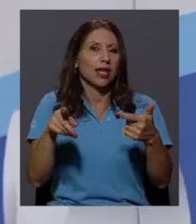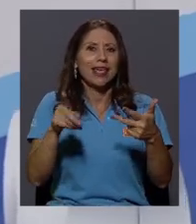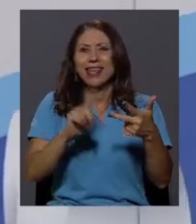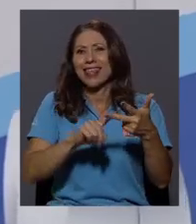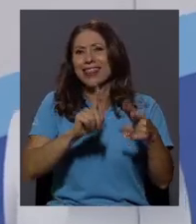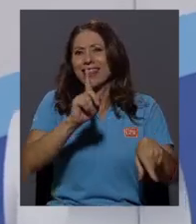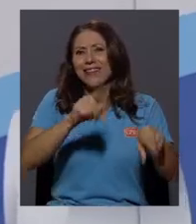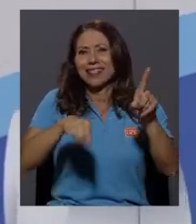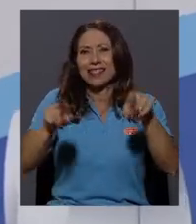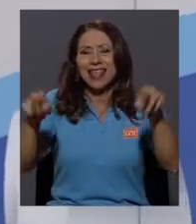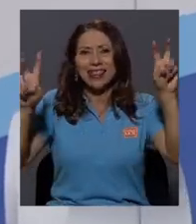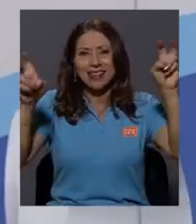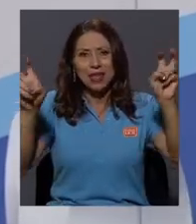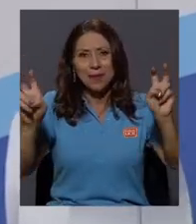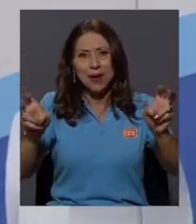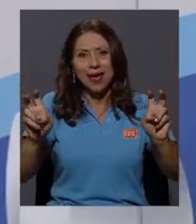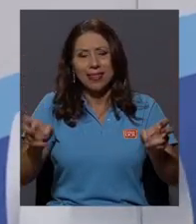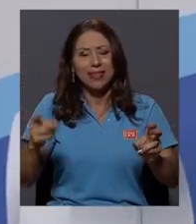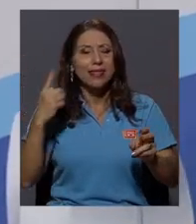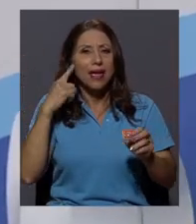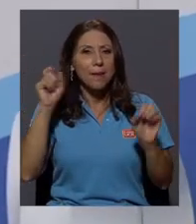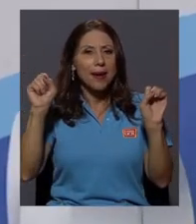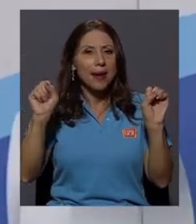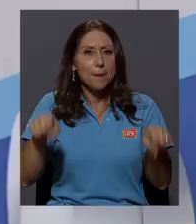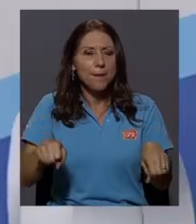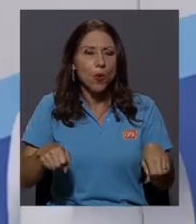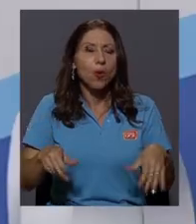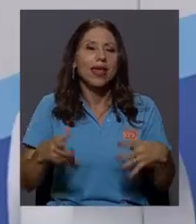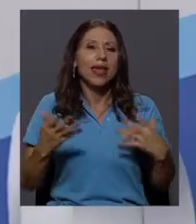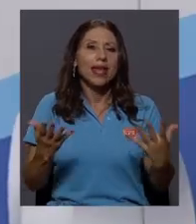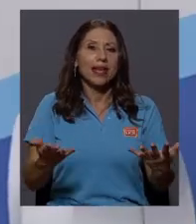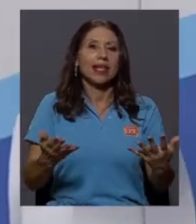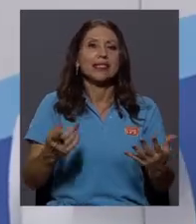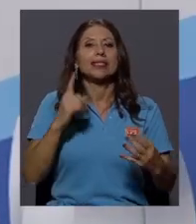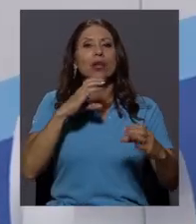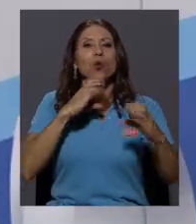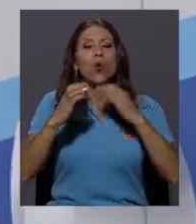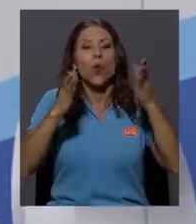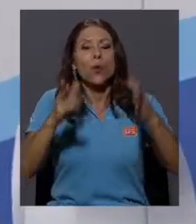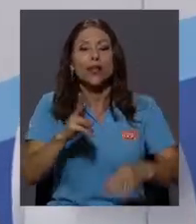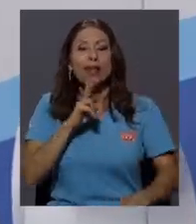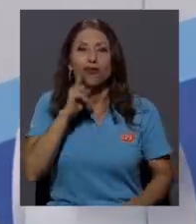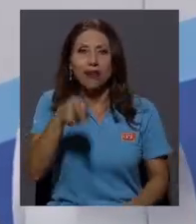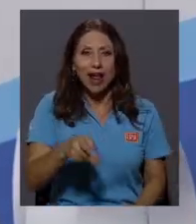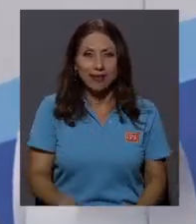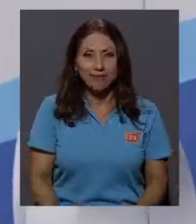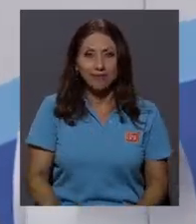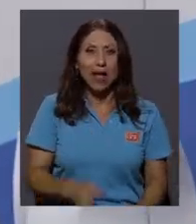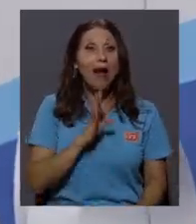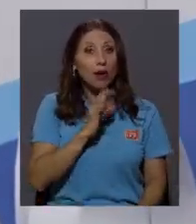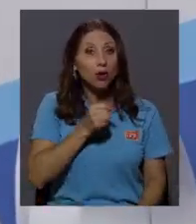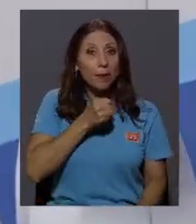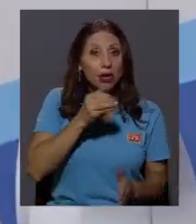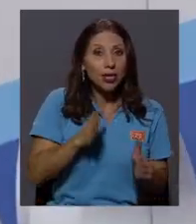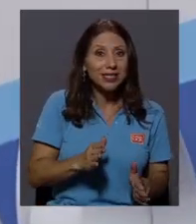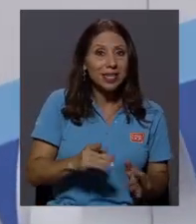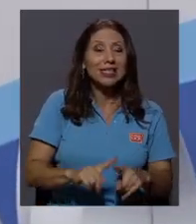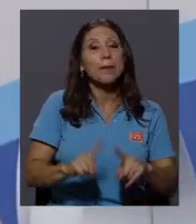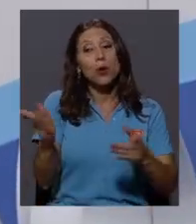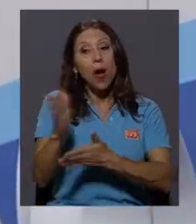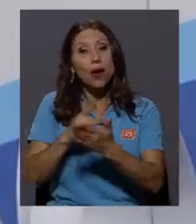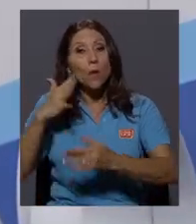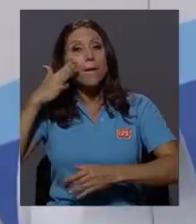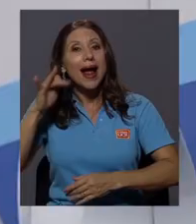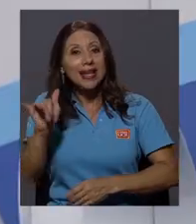diversidad temática para poder ser un comunicador real hablando de periodistas pero una situación parecida